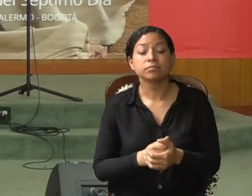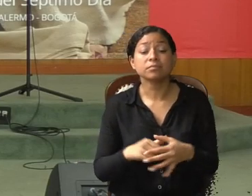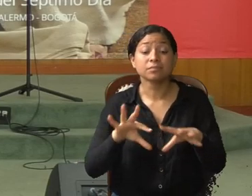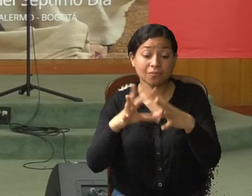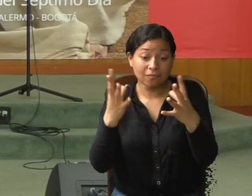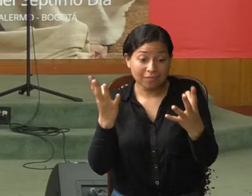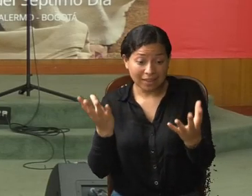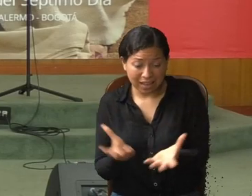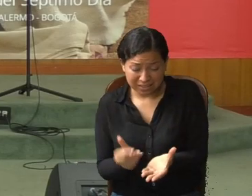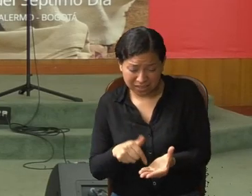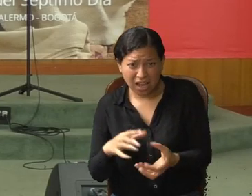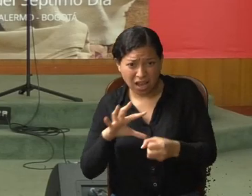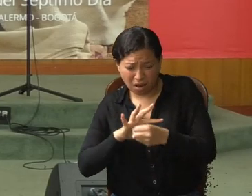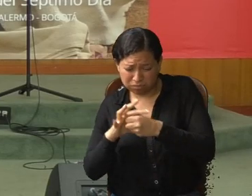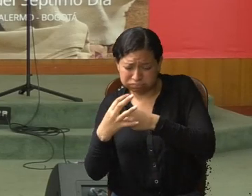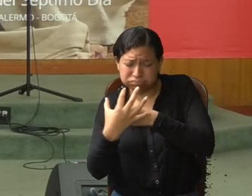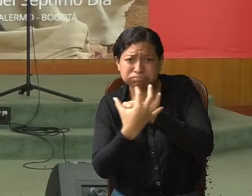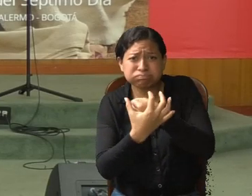estaba como?